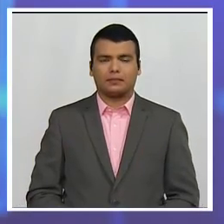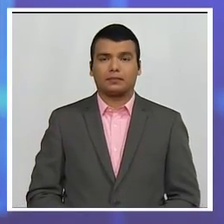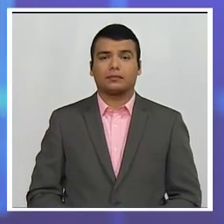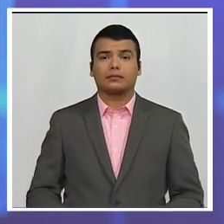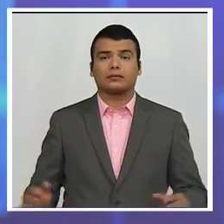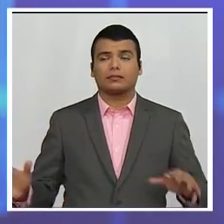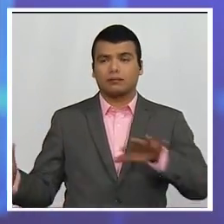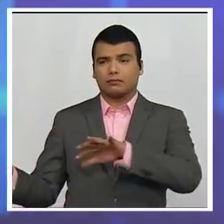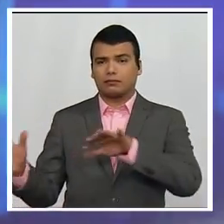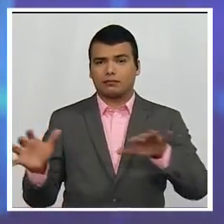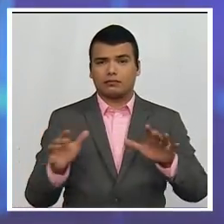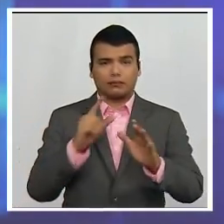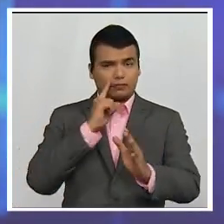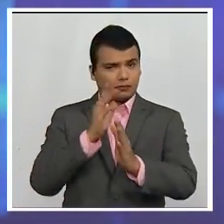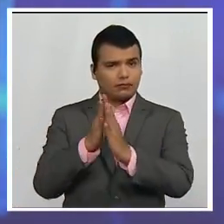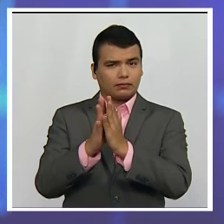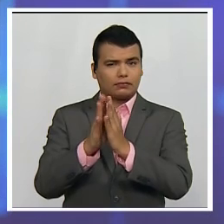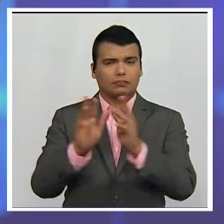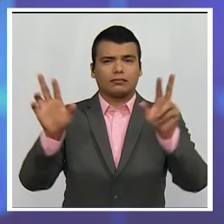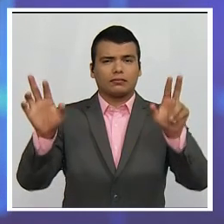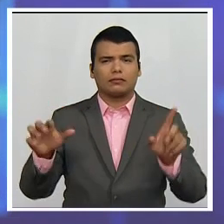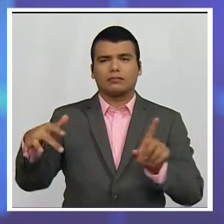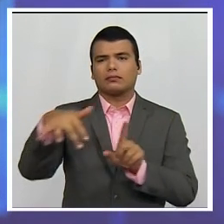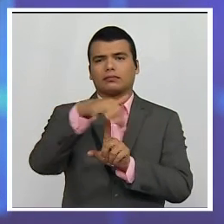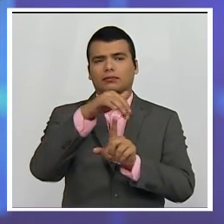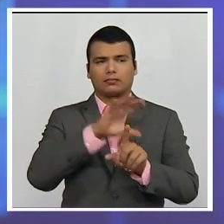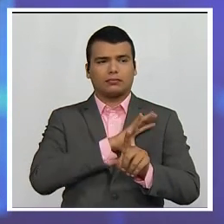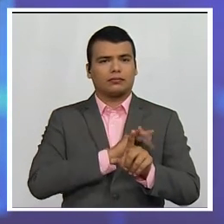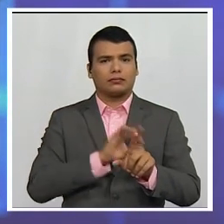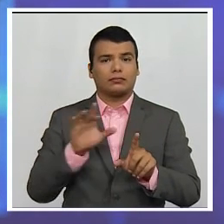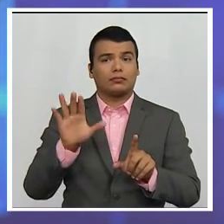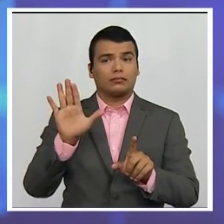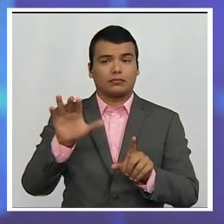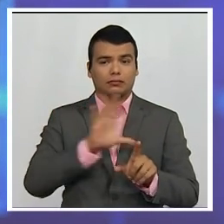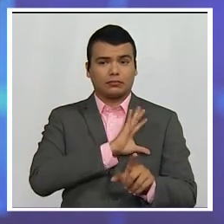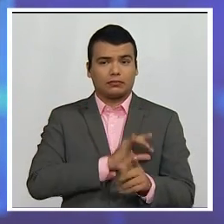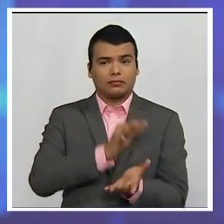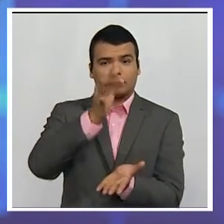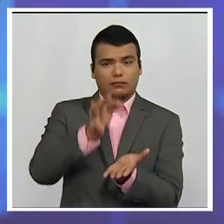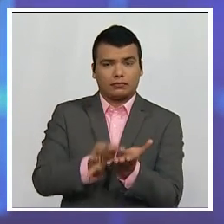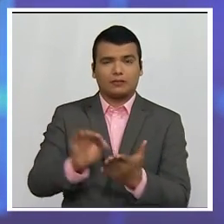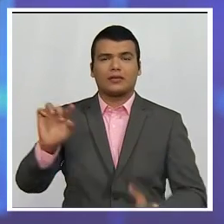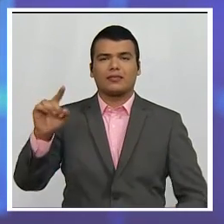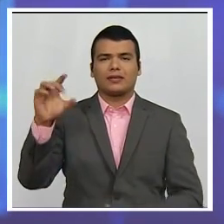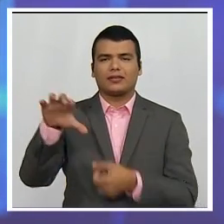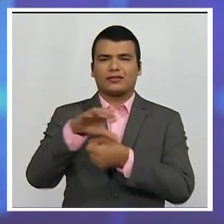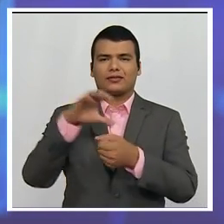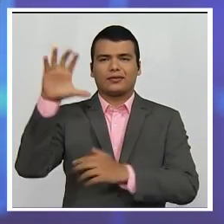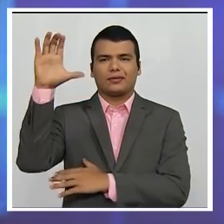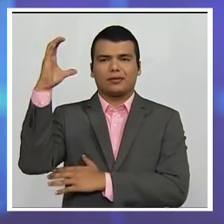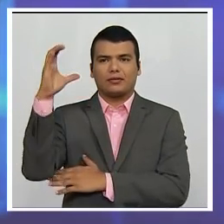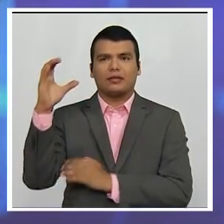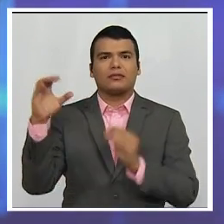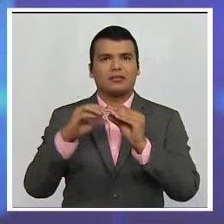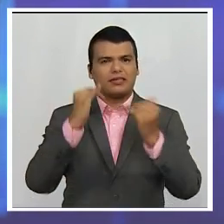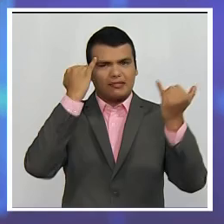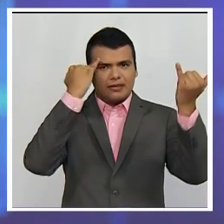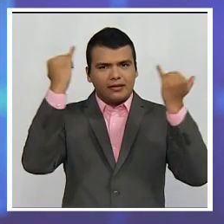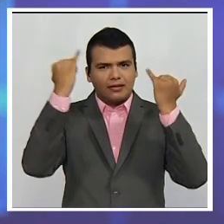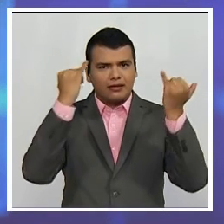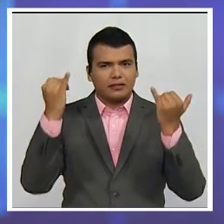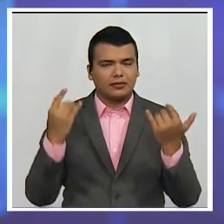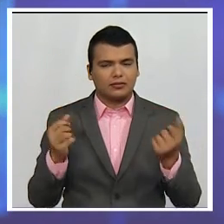una noticia importante en materia de medio ambiente se registró en cali esta capital es la primera ciudad de colombia que se suma a la iniciativa de